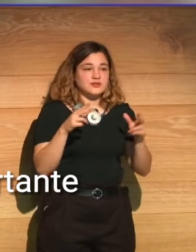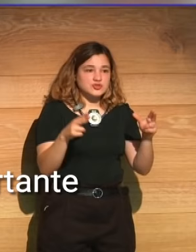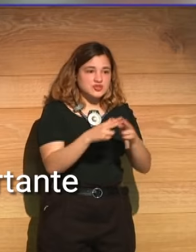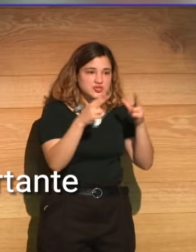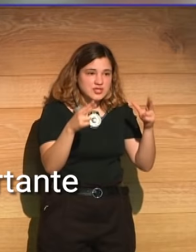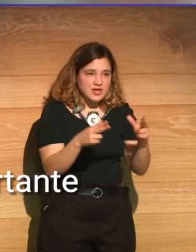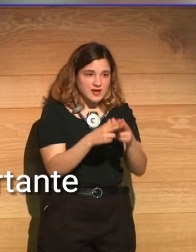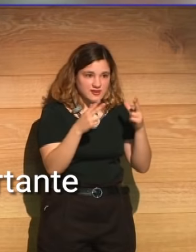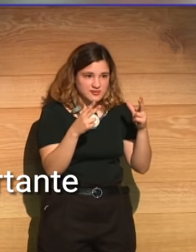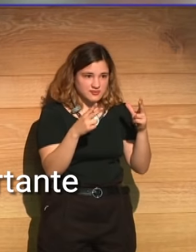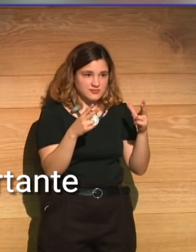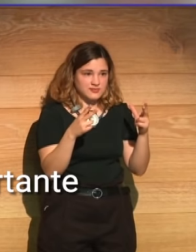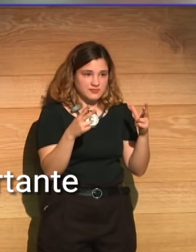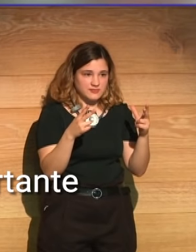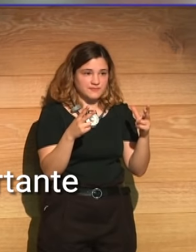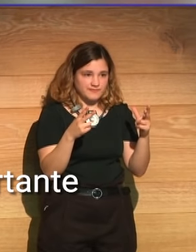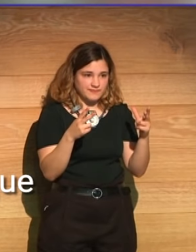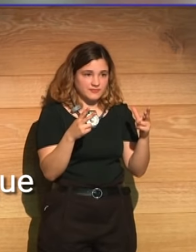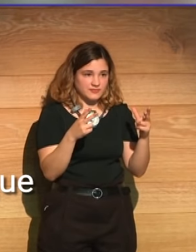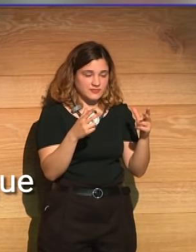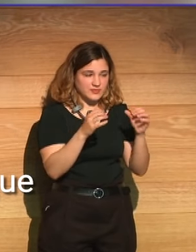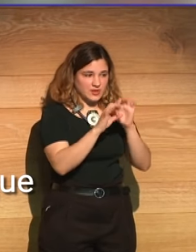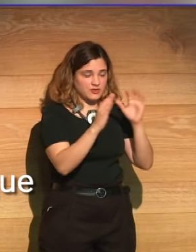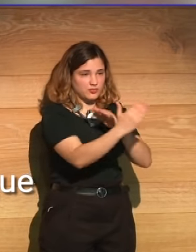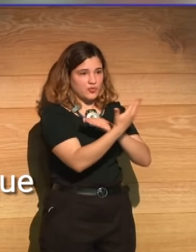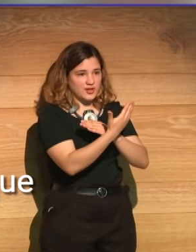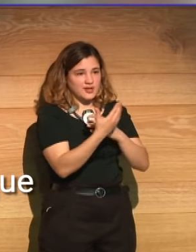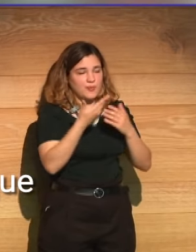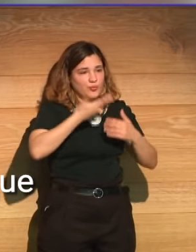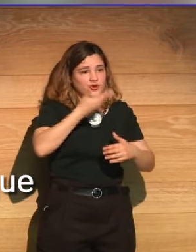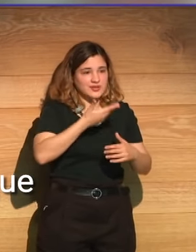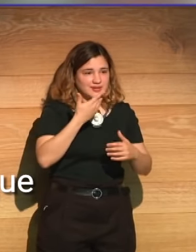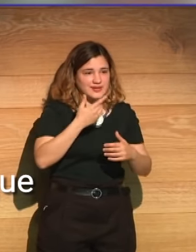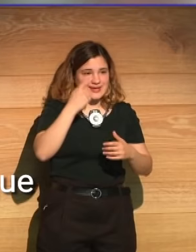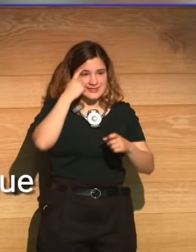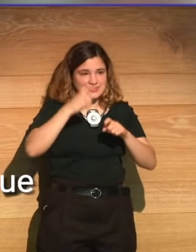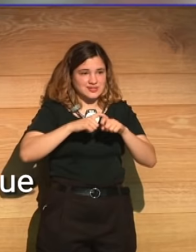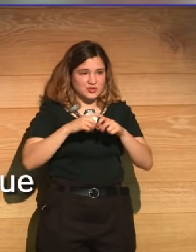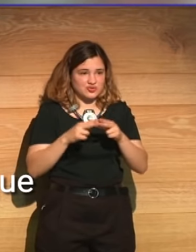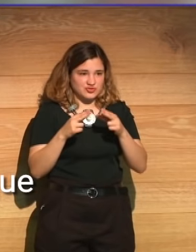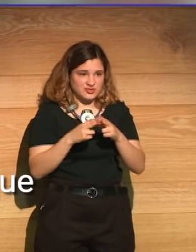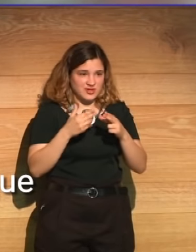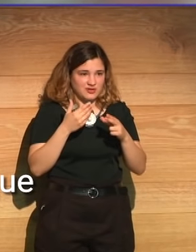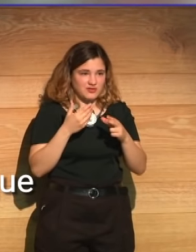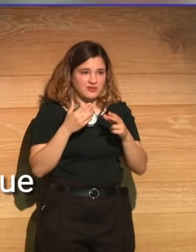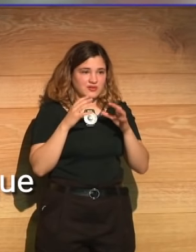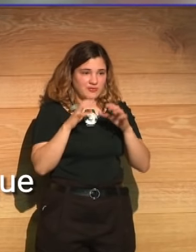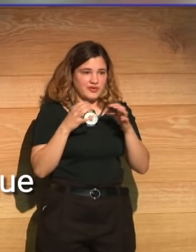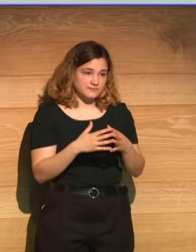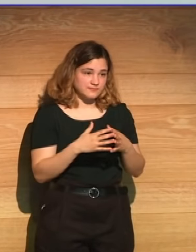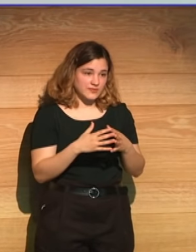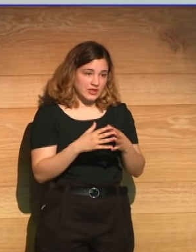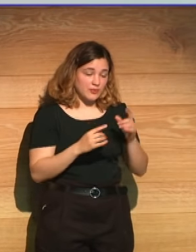think, is also very, very important to this context and has been an important element integrated into all of the programming that we've